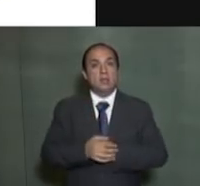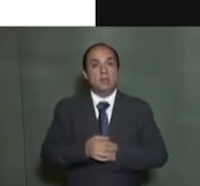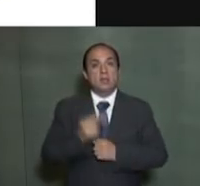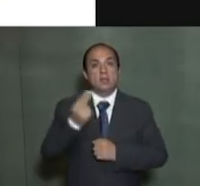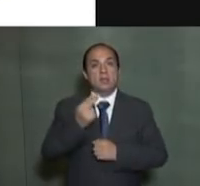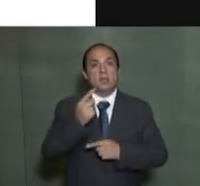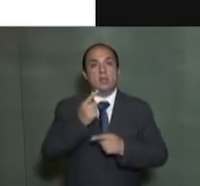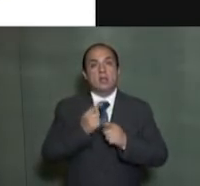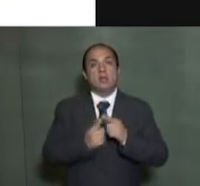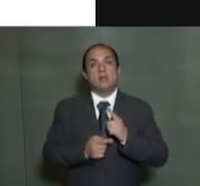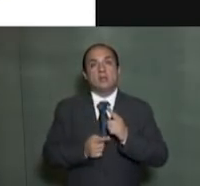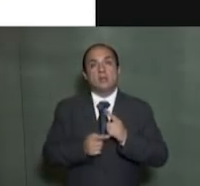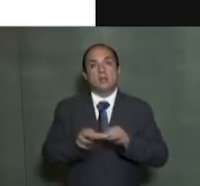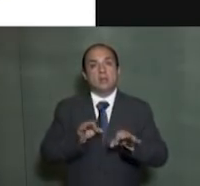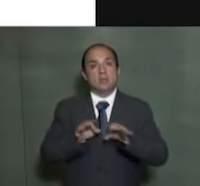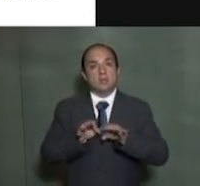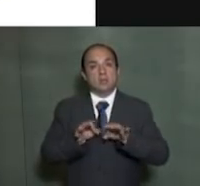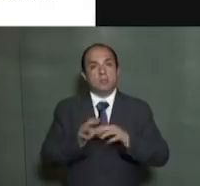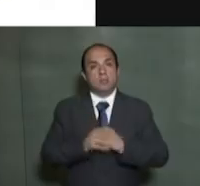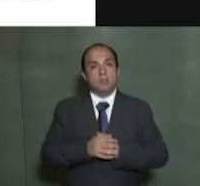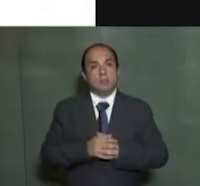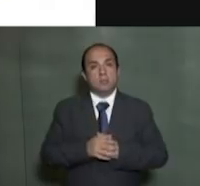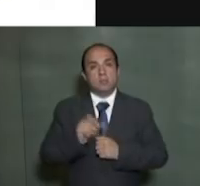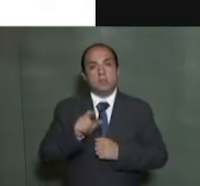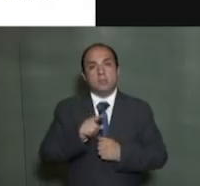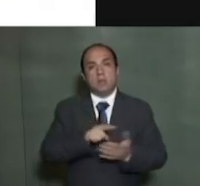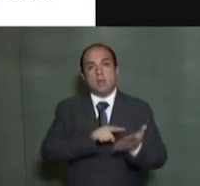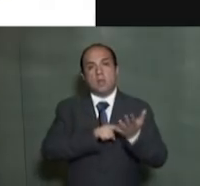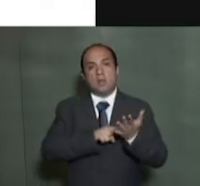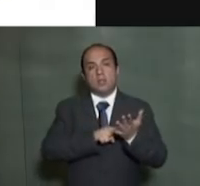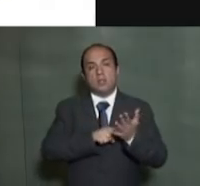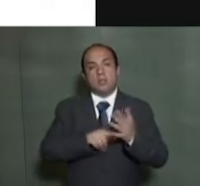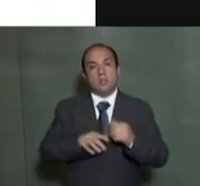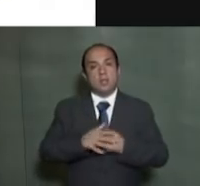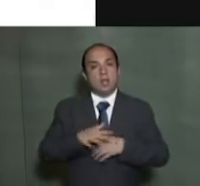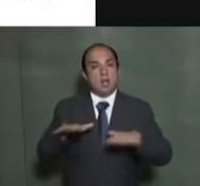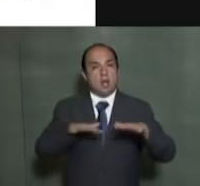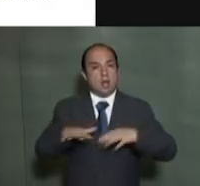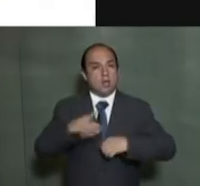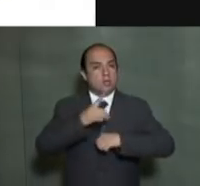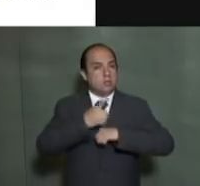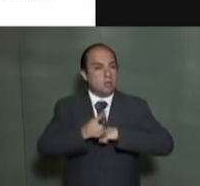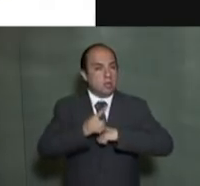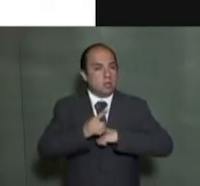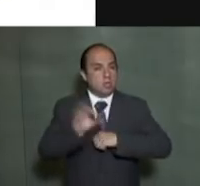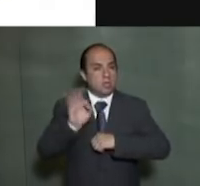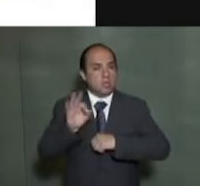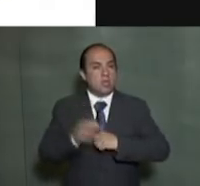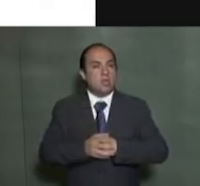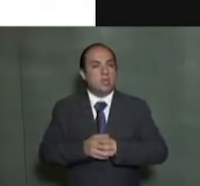operación, sino que nos van señalando situaciones, vulnerabilidades, patologías,